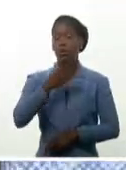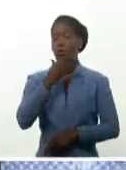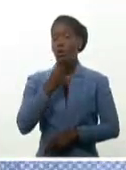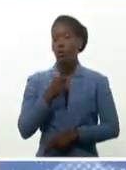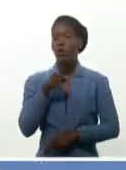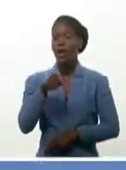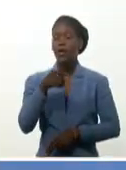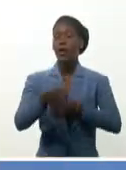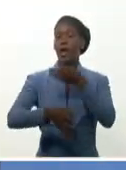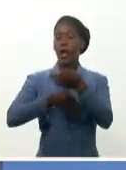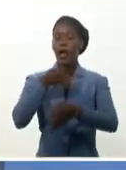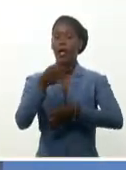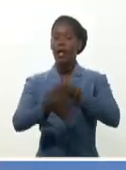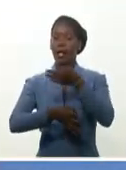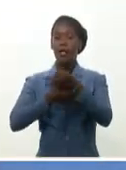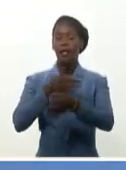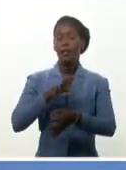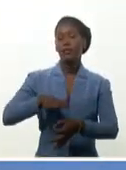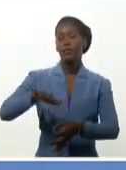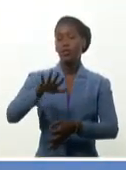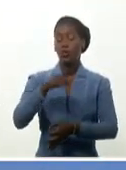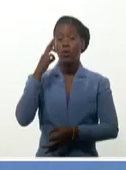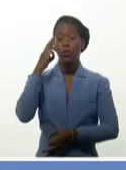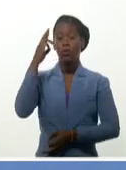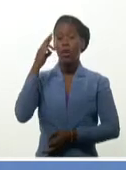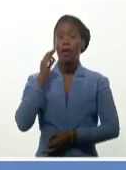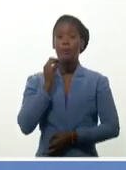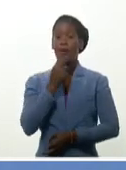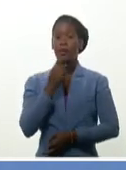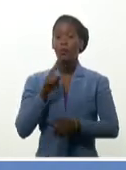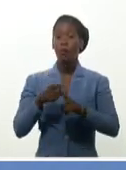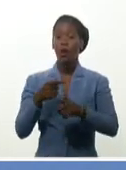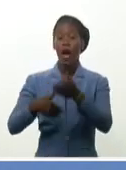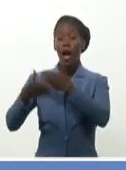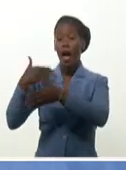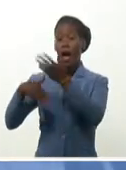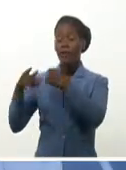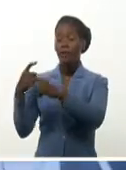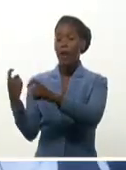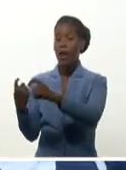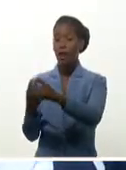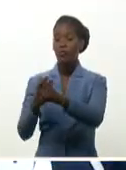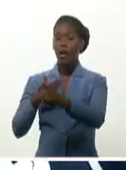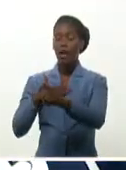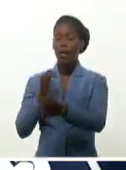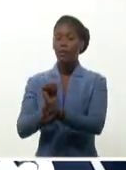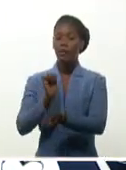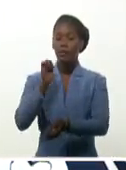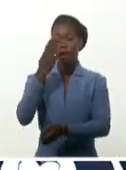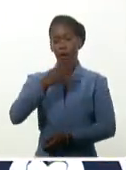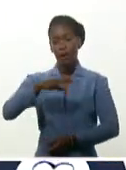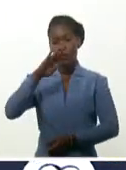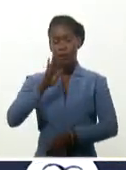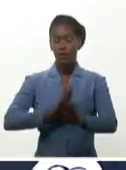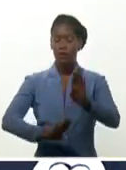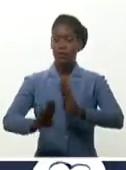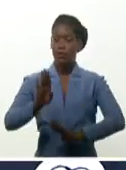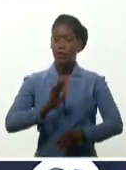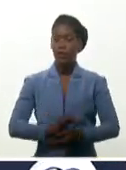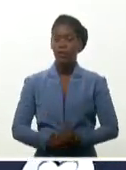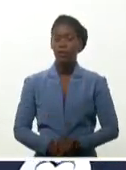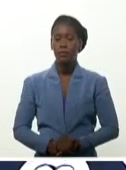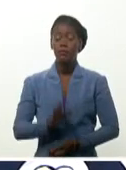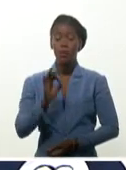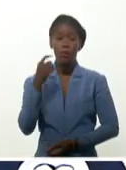imagen de la grandeza del hombre que organizó a los patriotas para la guerra necesaria. Considero que lo más importante en estos 10 años que